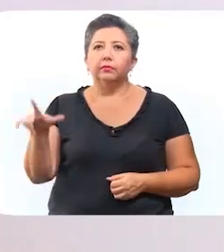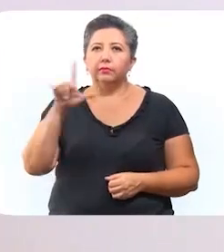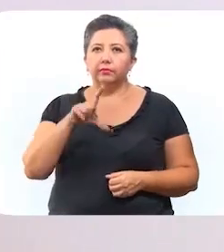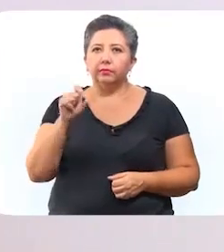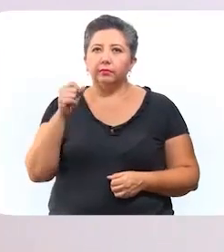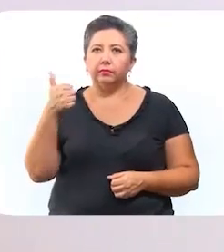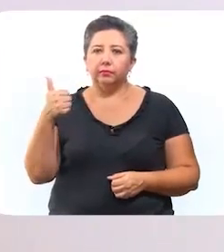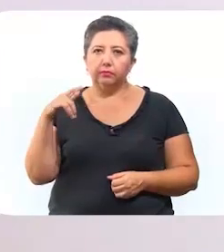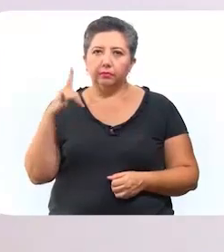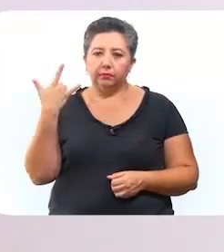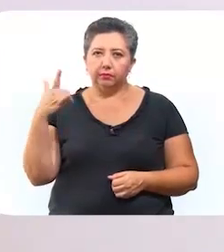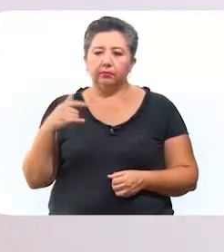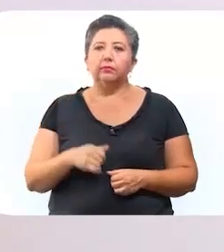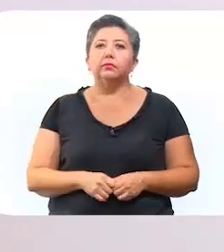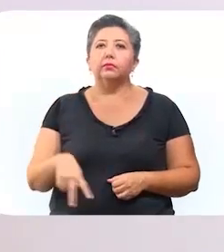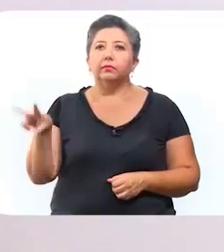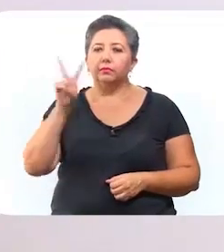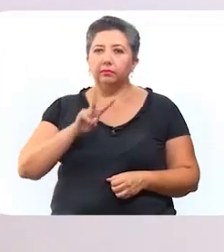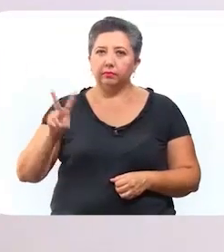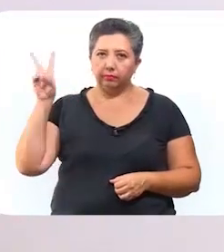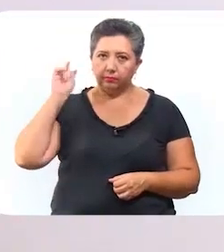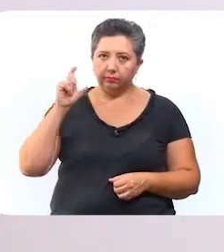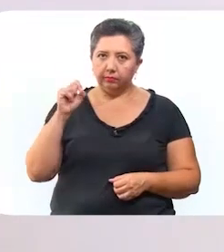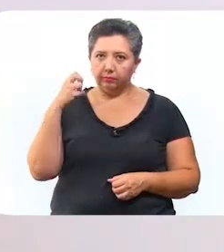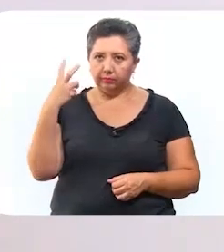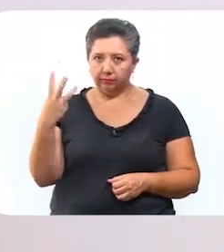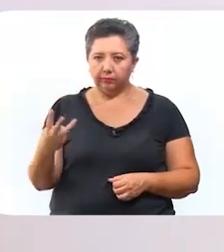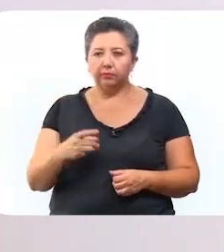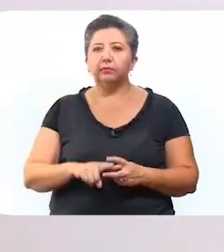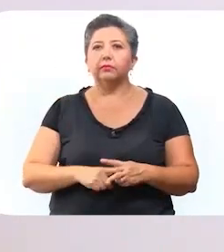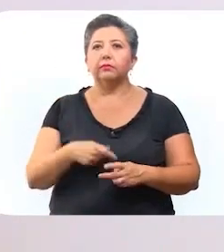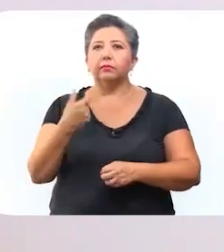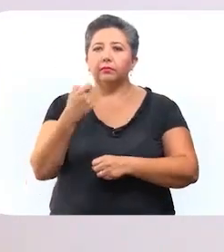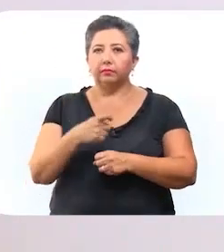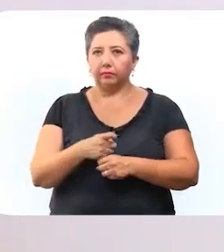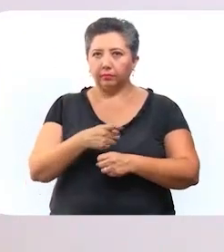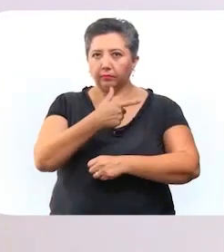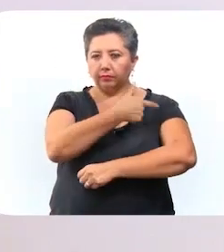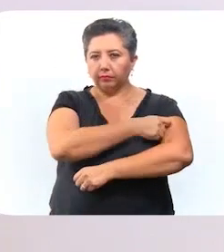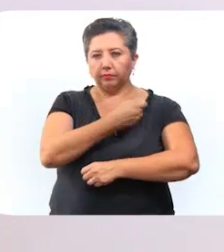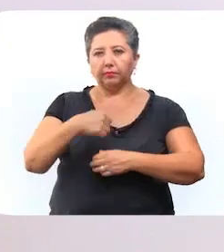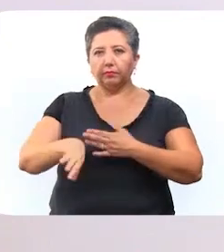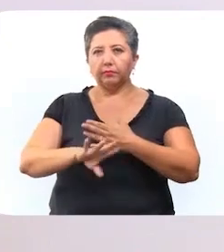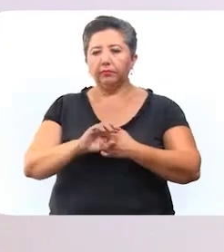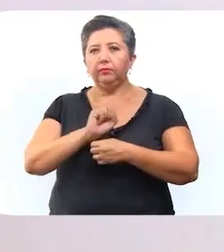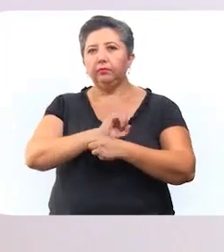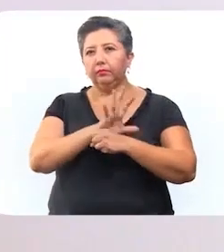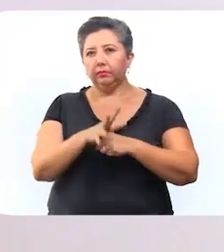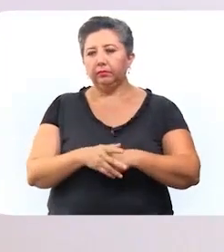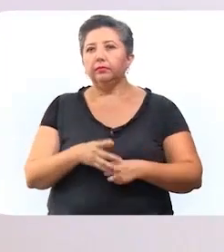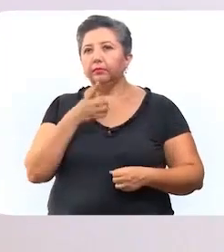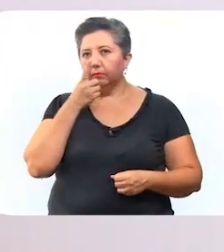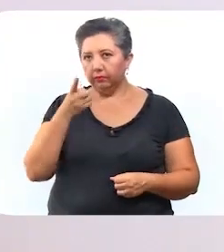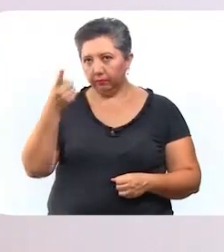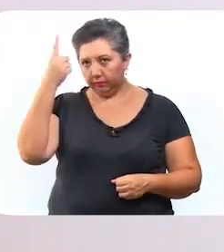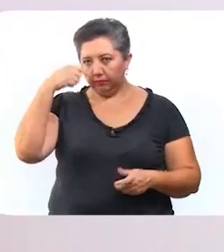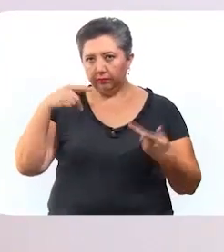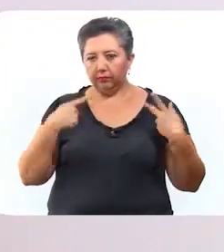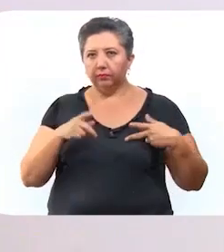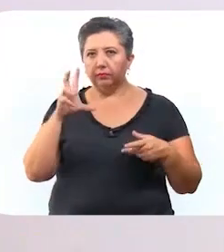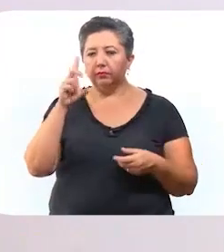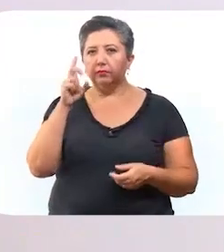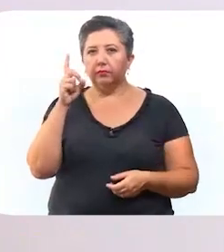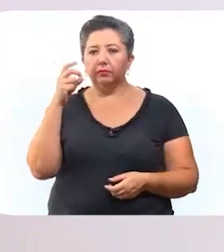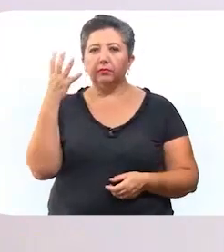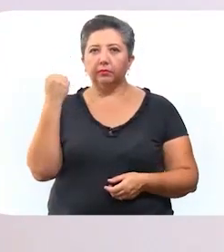lunes 26 de julio. El viernes 23 de julio se inició la aplicación de vacunas AstraZeneca contra el coronavirus en primeras dosis para personas de